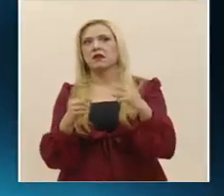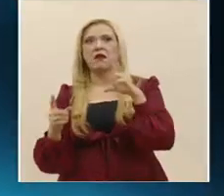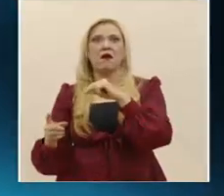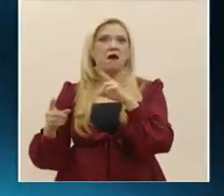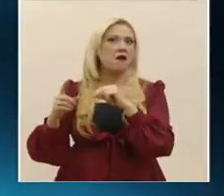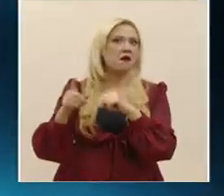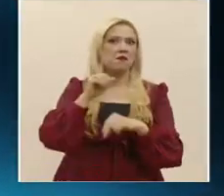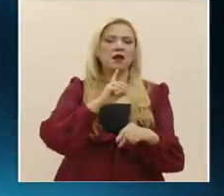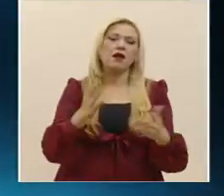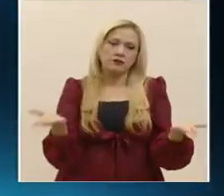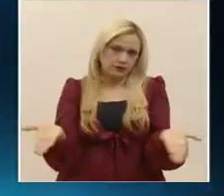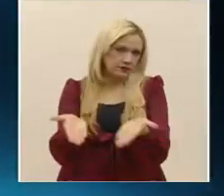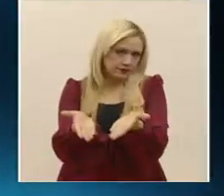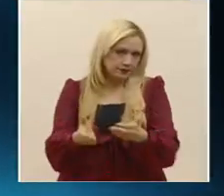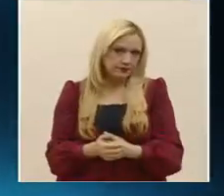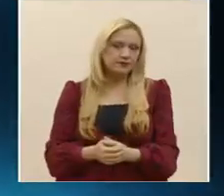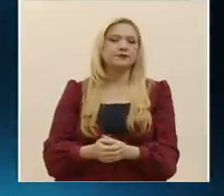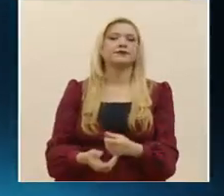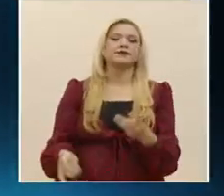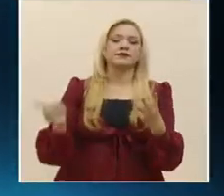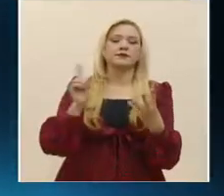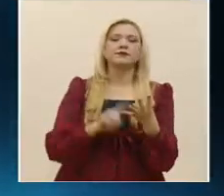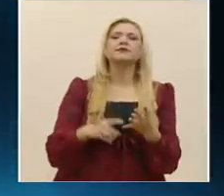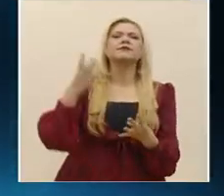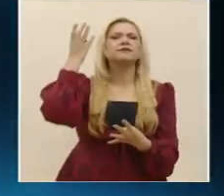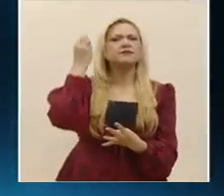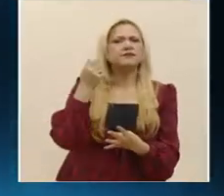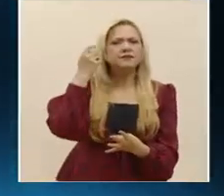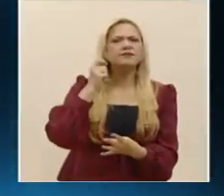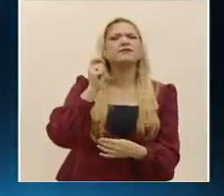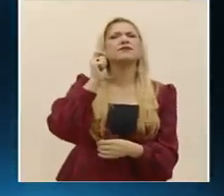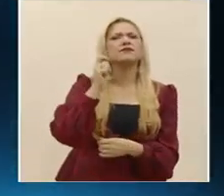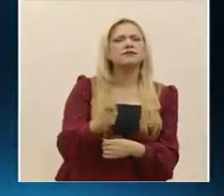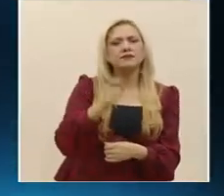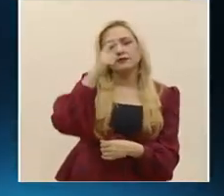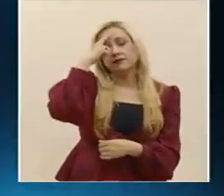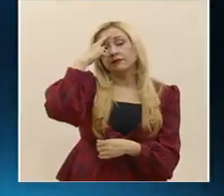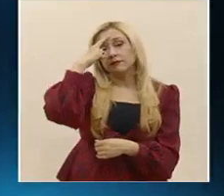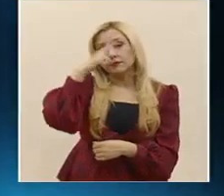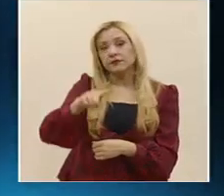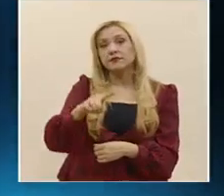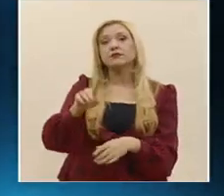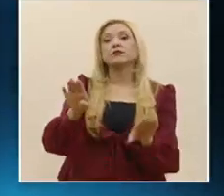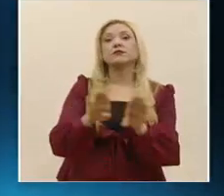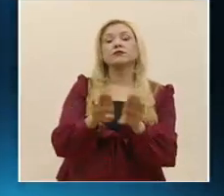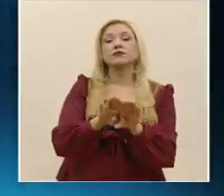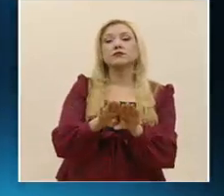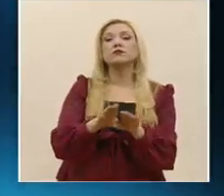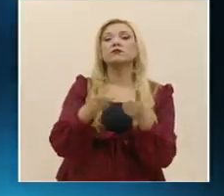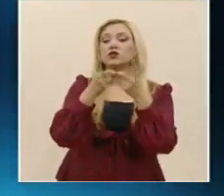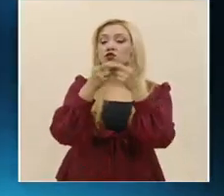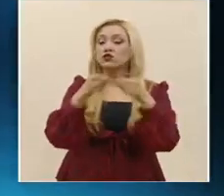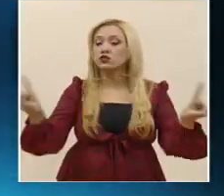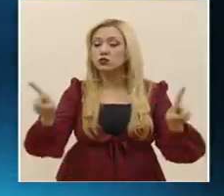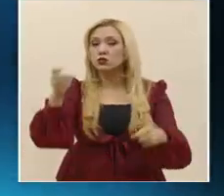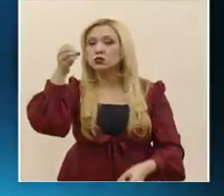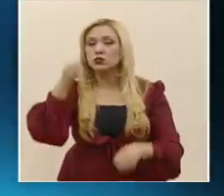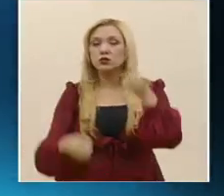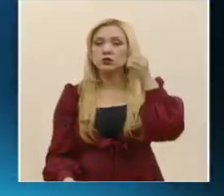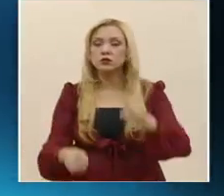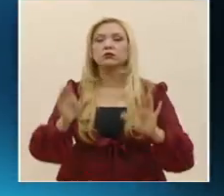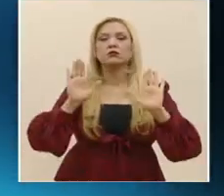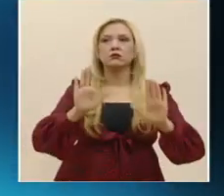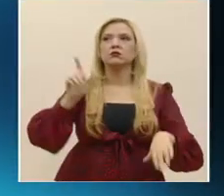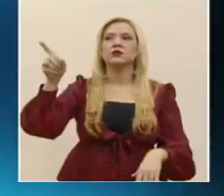Pensión compensatoria en su vertiente resarcitoria, con base en el principio de unidad del juicio de divorcio. El tribunal